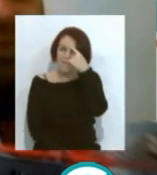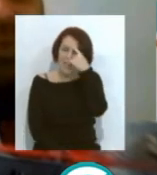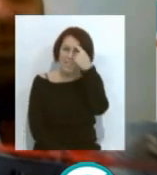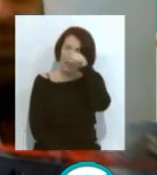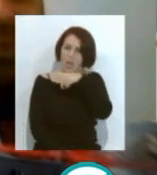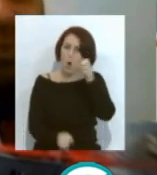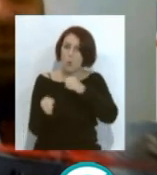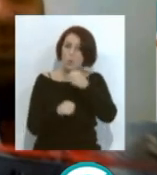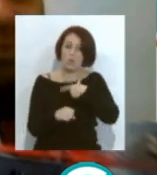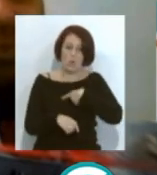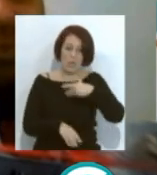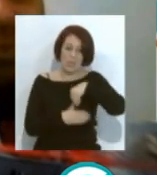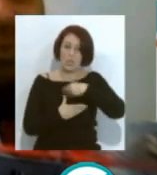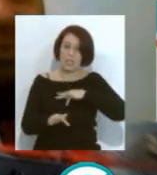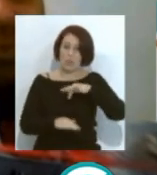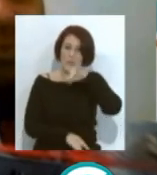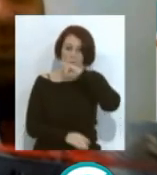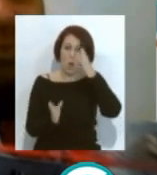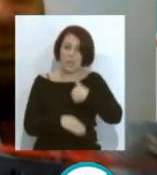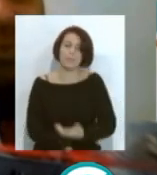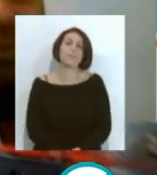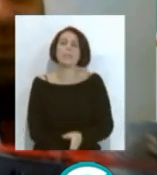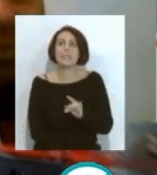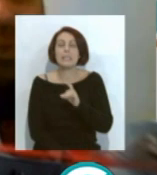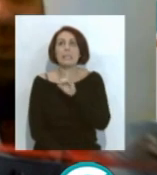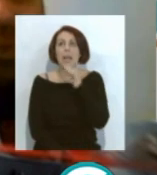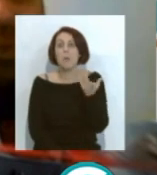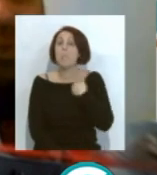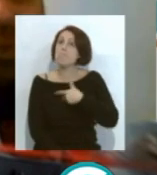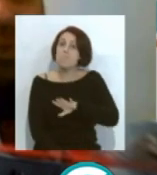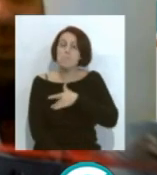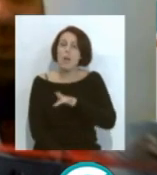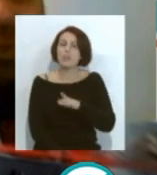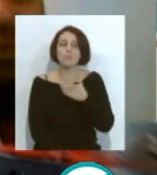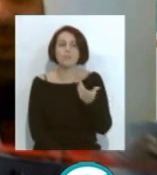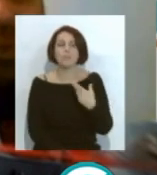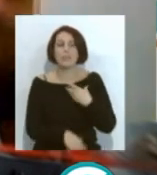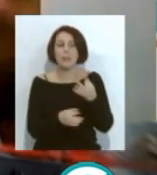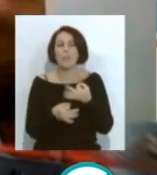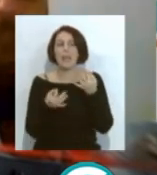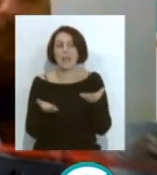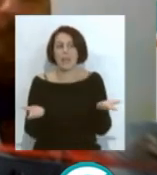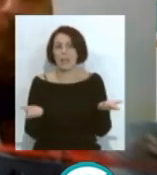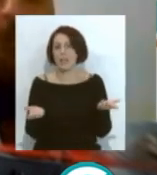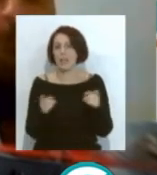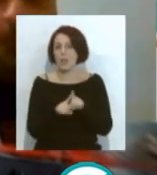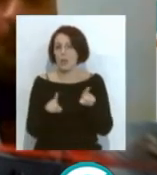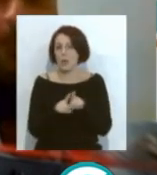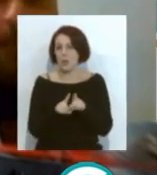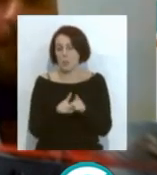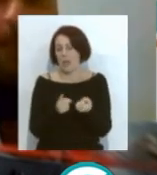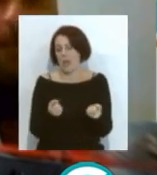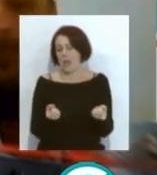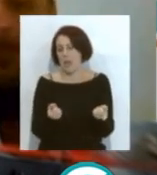ese concurso en el Falla. Sí, claro, pero bueno, siempre es un velón por cara. Miri,